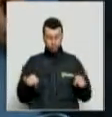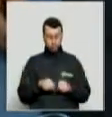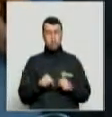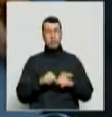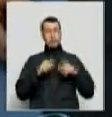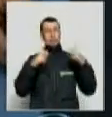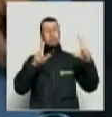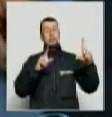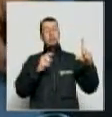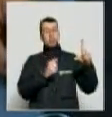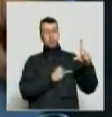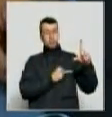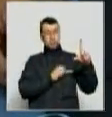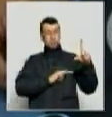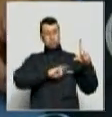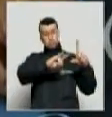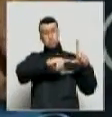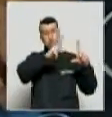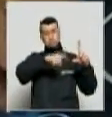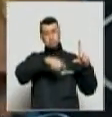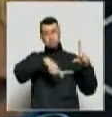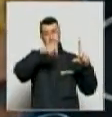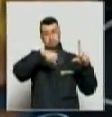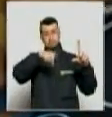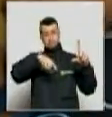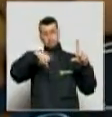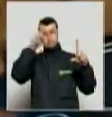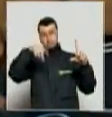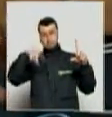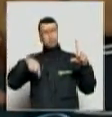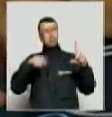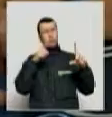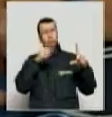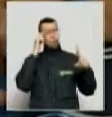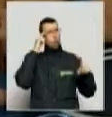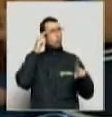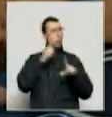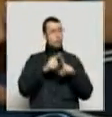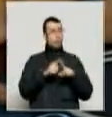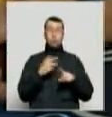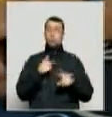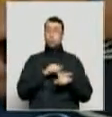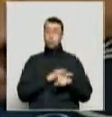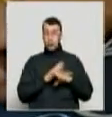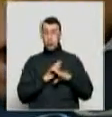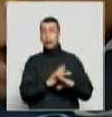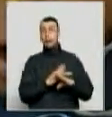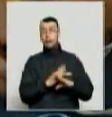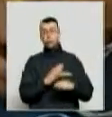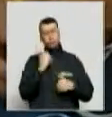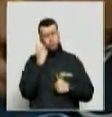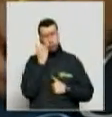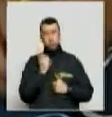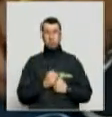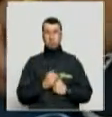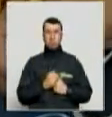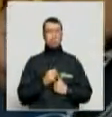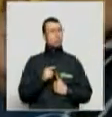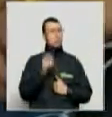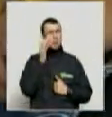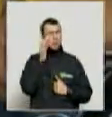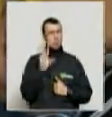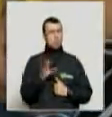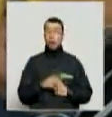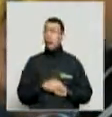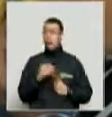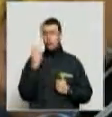nuestro parque médico para los pacientes? Porque es que la finalidad nuestra es hacer prevención. No tiene sentido que ustedes vengan ya con